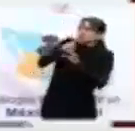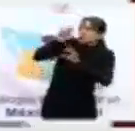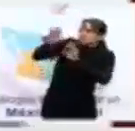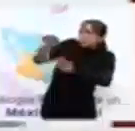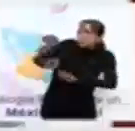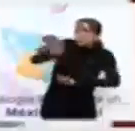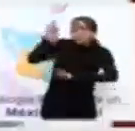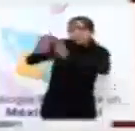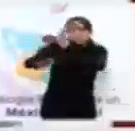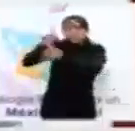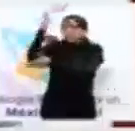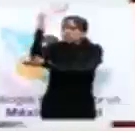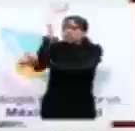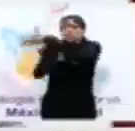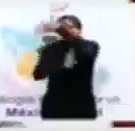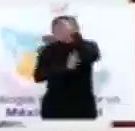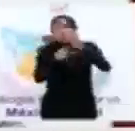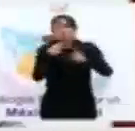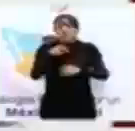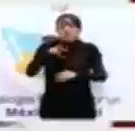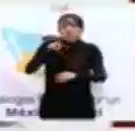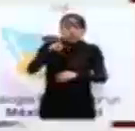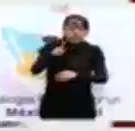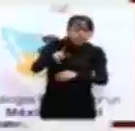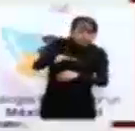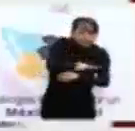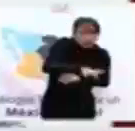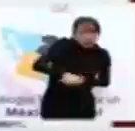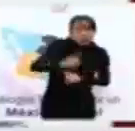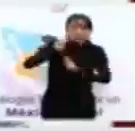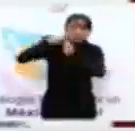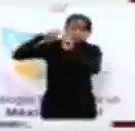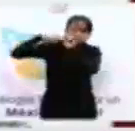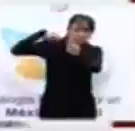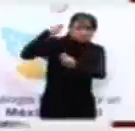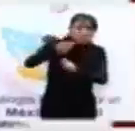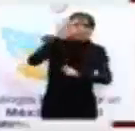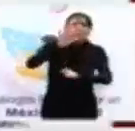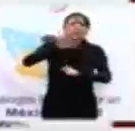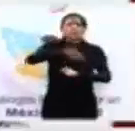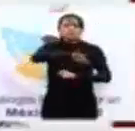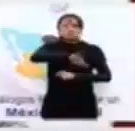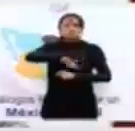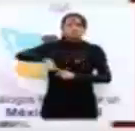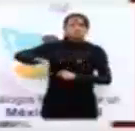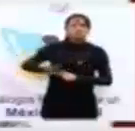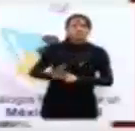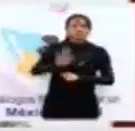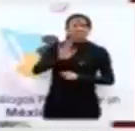acuacultura siempre como que es el tema secundario, el patito feo, el